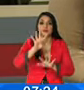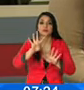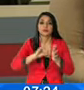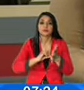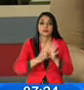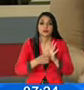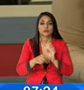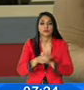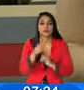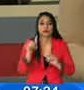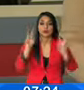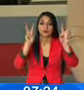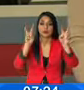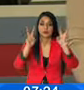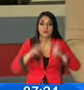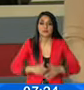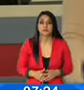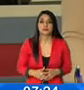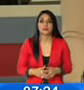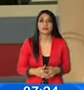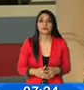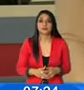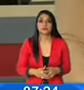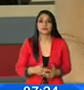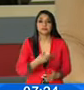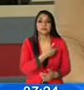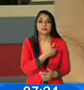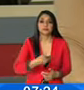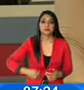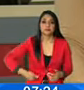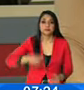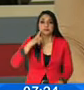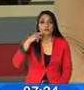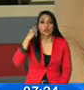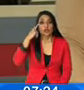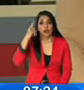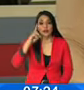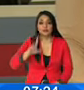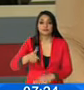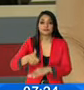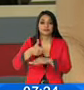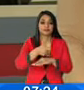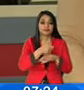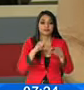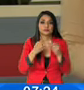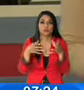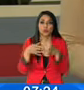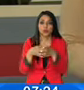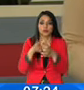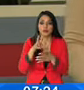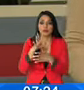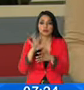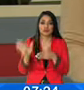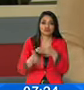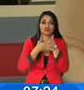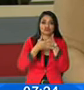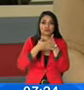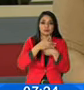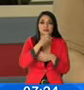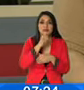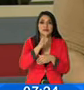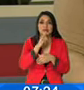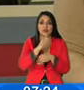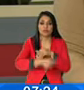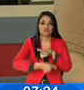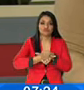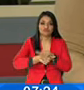7:24 a.m. y en otras noticias les contamos que el presidente de la República, Rafael Correa, y el Buró de Alianza País, a puertas cerradas, se reunieron en una